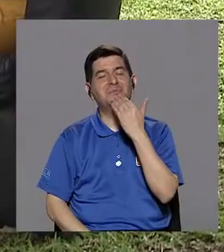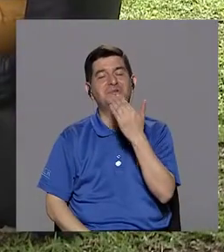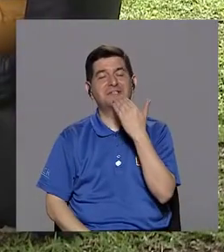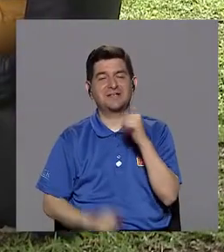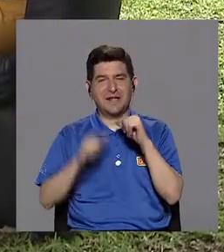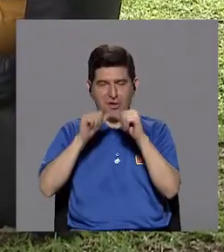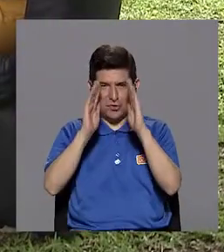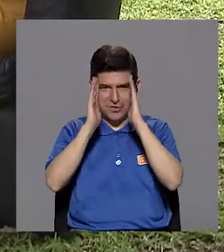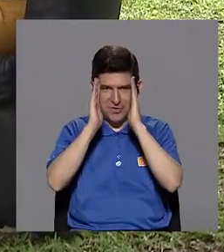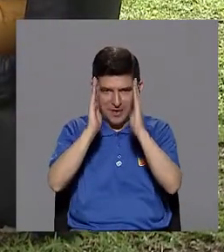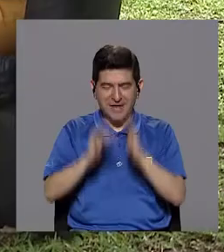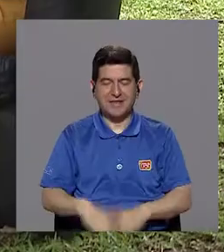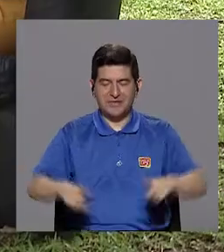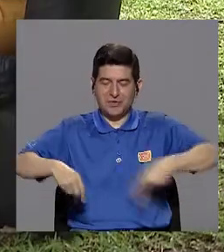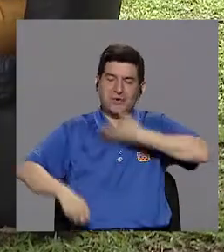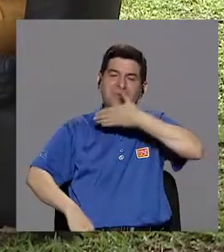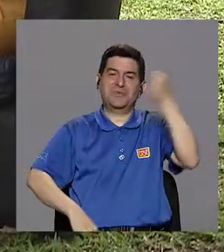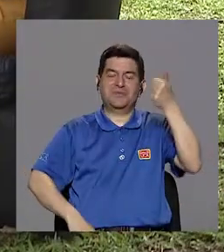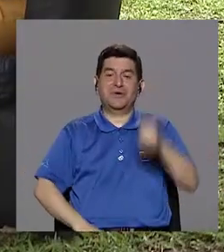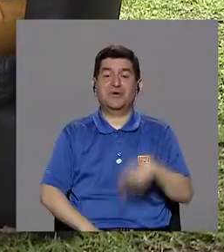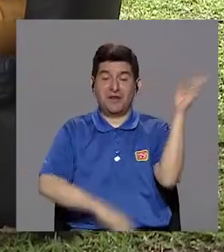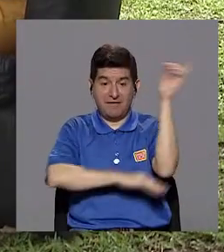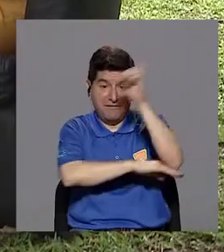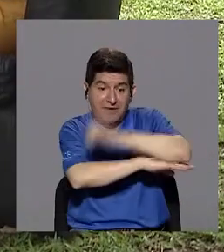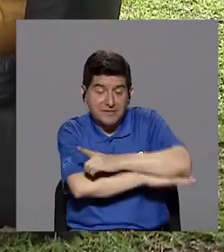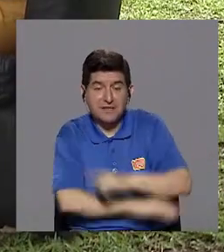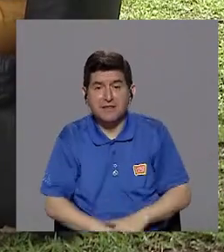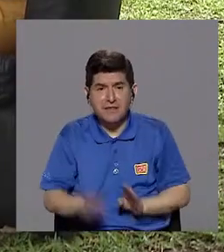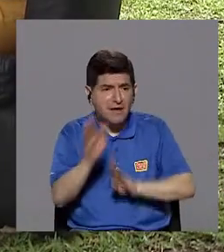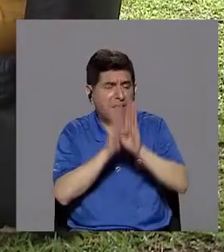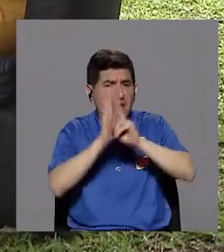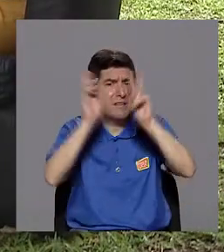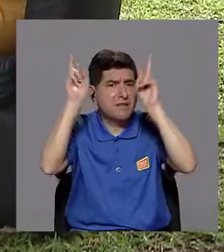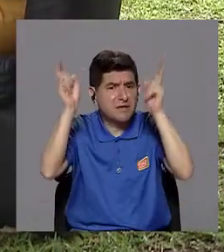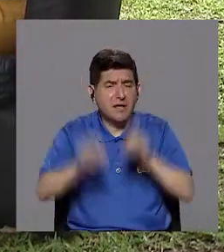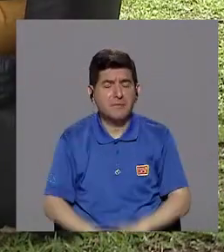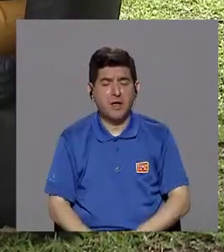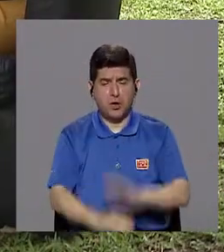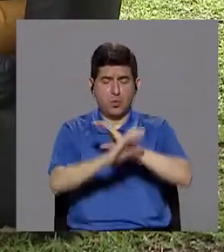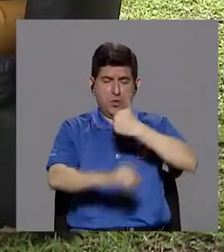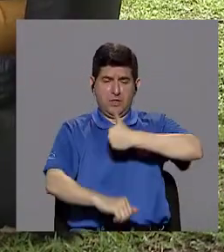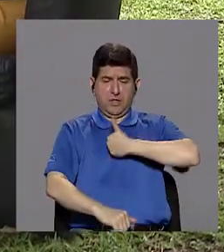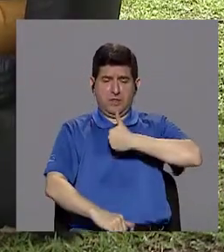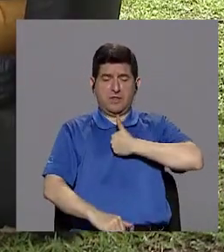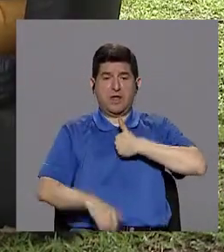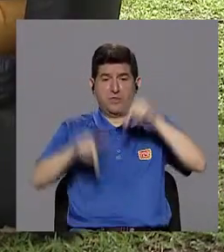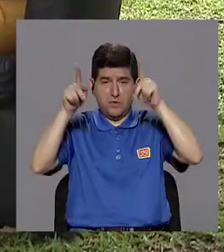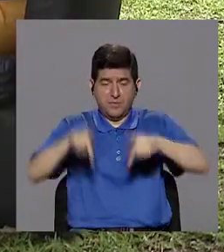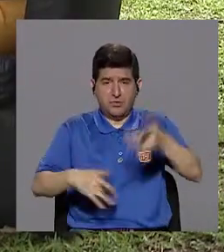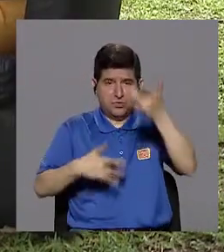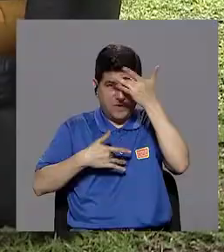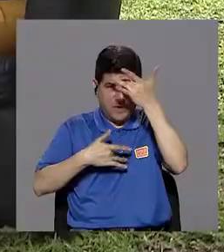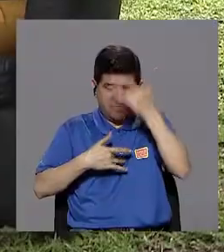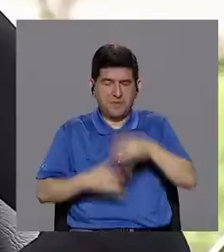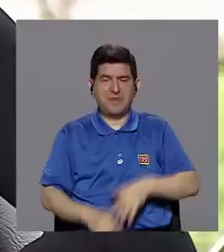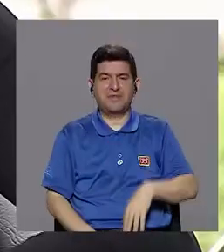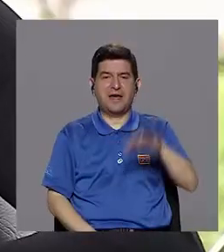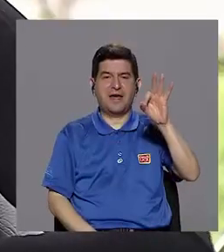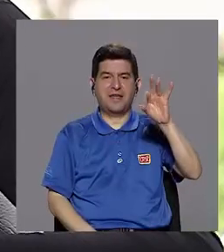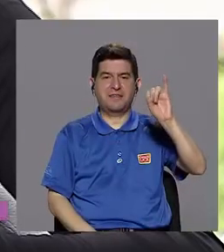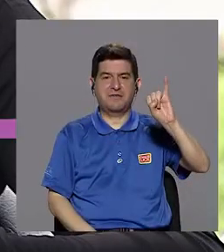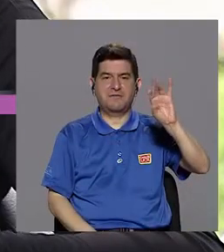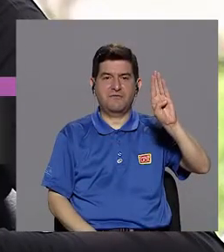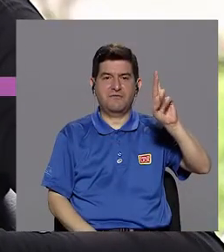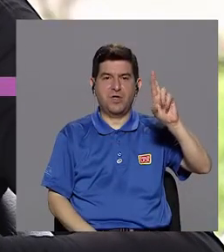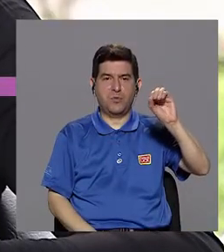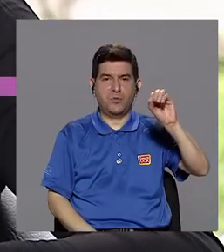Gracias por continuar con nosotros en Vivir Mejor. El día de hoy desarrollando el tema sobre autocuidado en personas con fibromialgia. Para